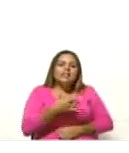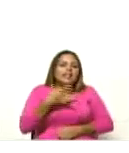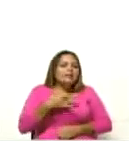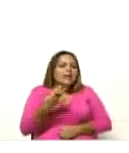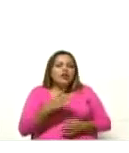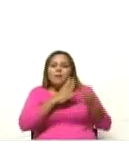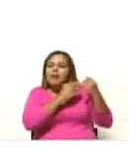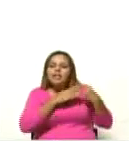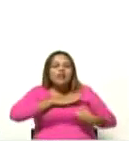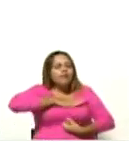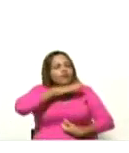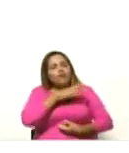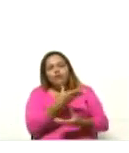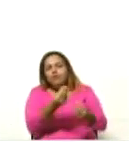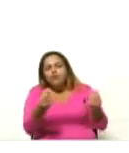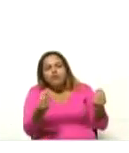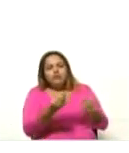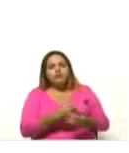esperanza,